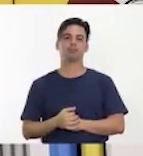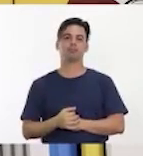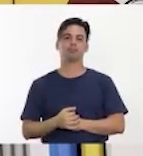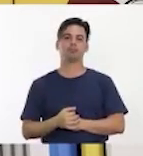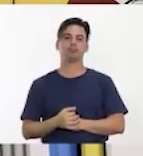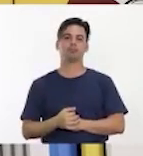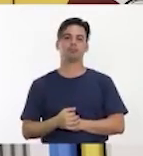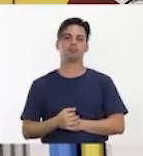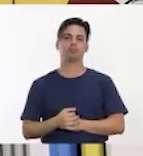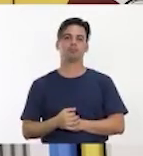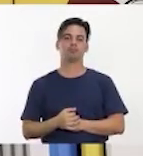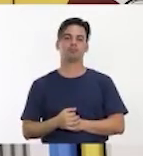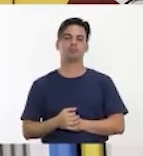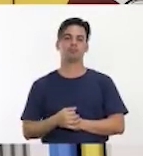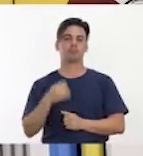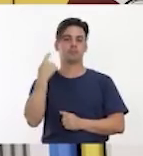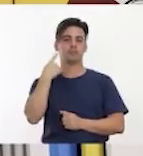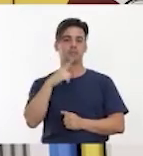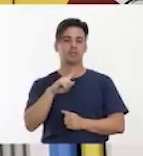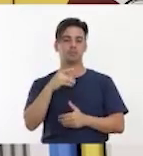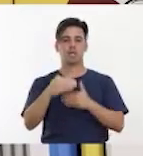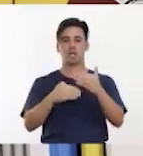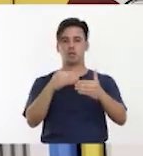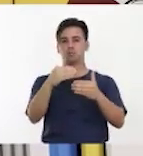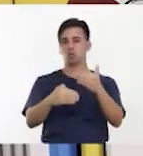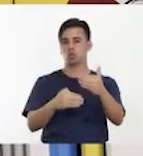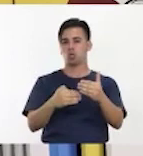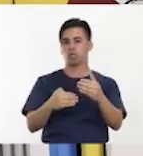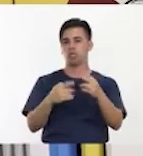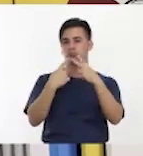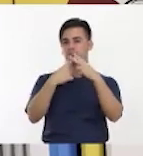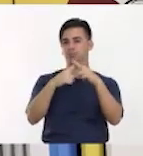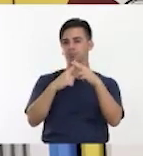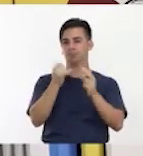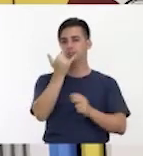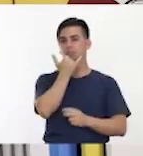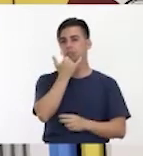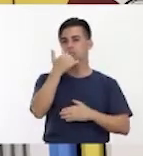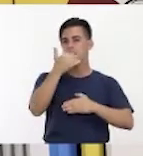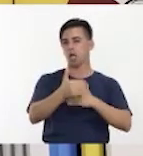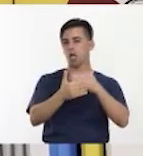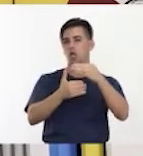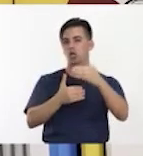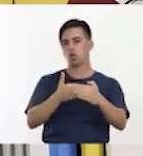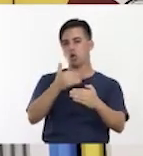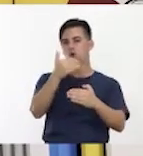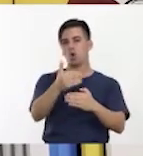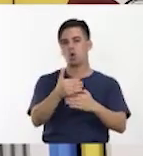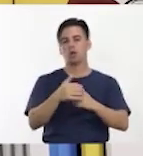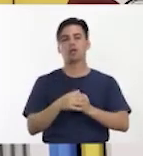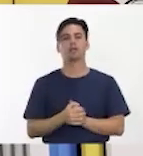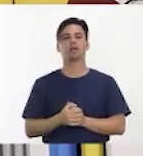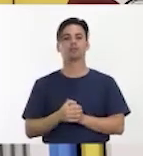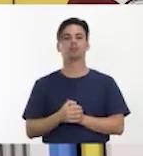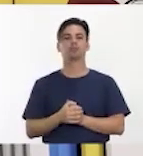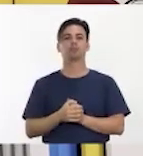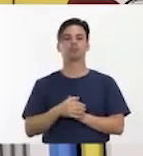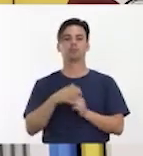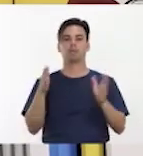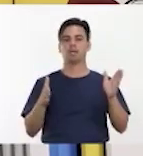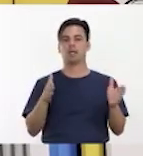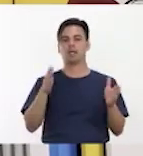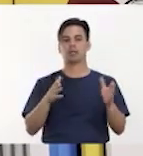y el proceso de rectificación de errores y tendencias negativas que se da en la década de los 80.